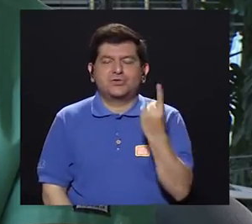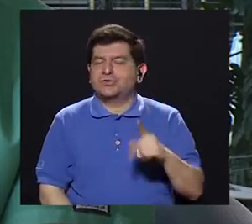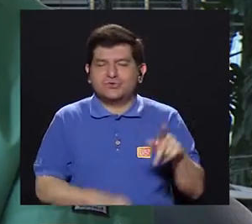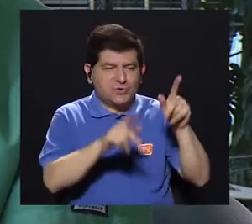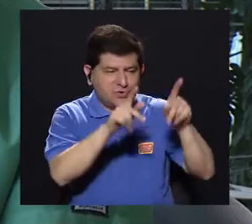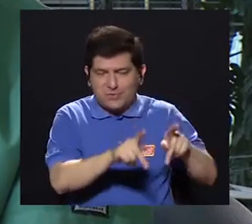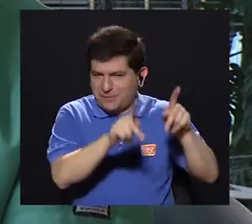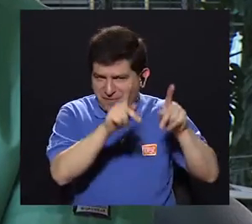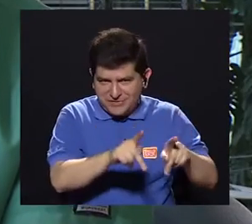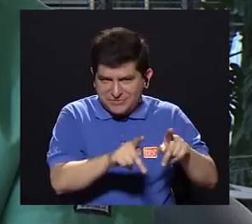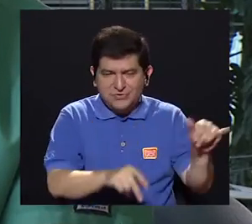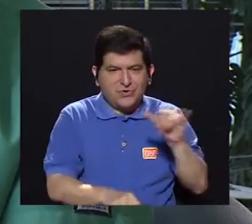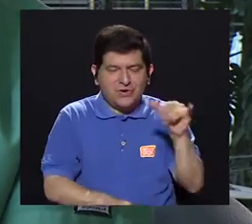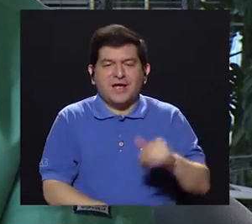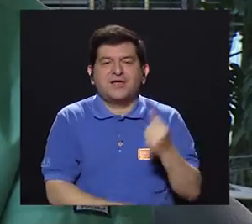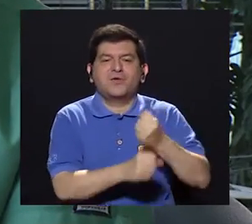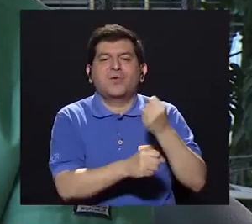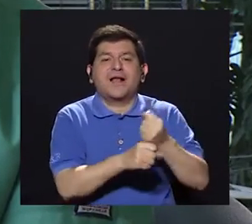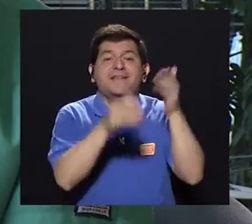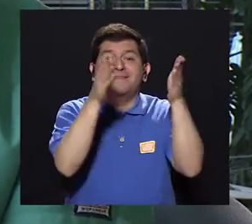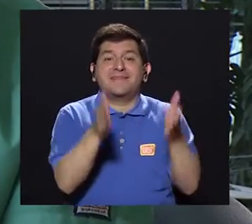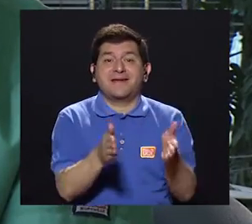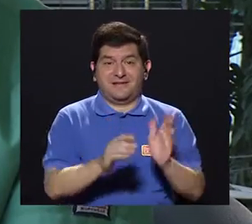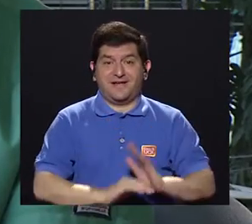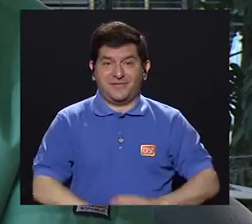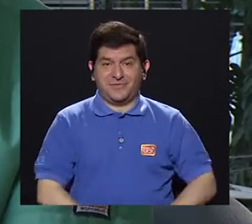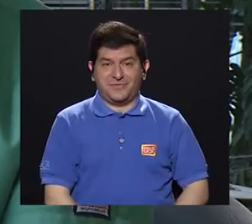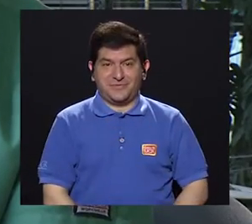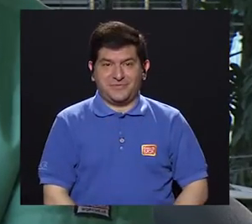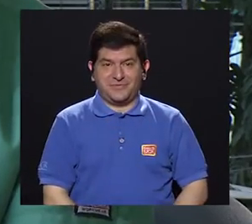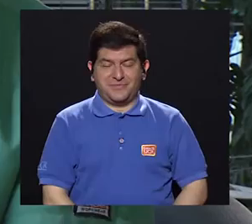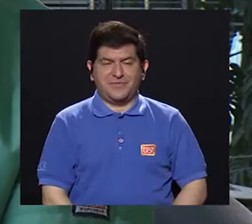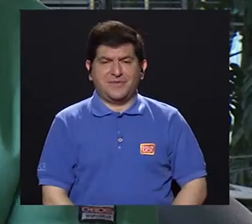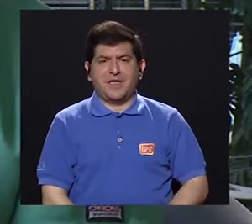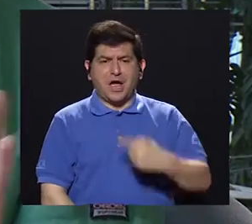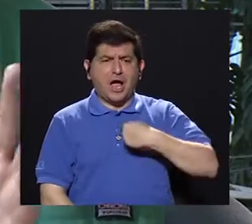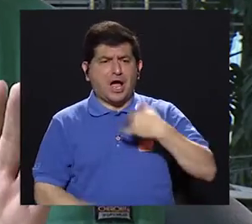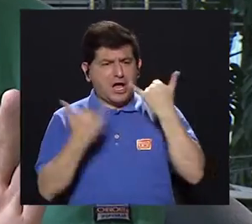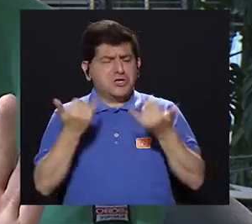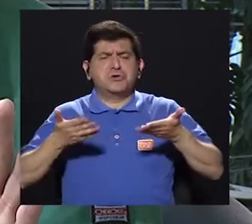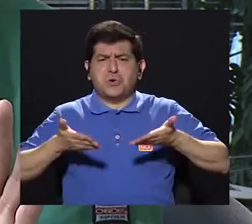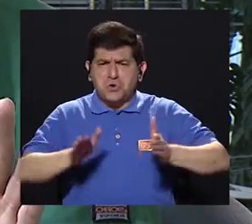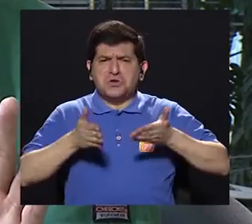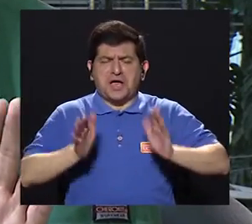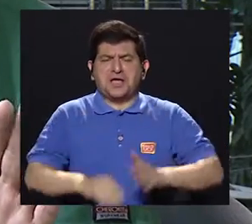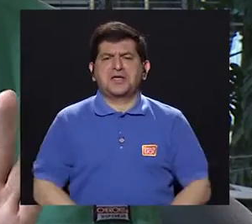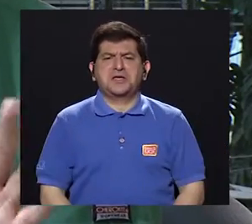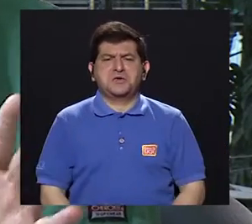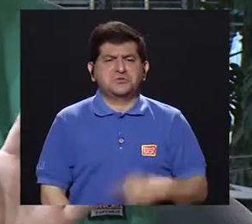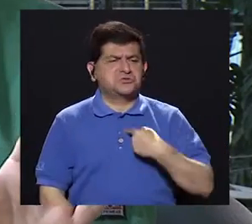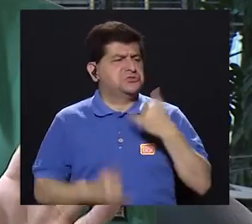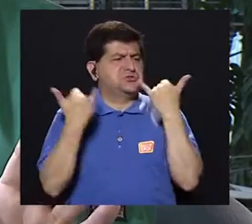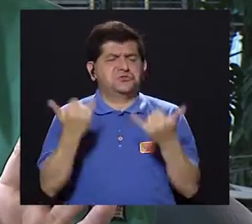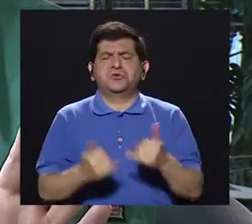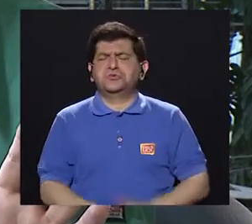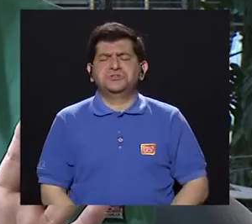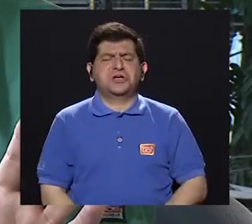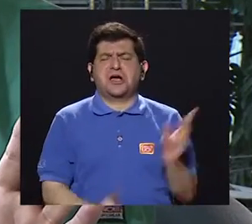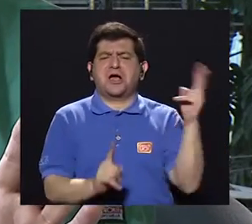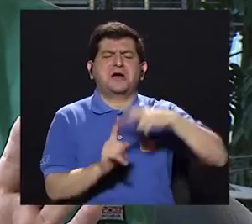cuestión solo de los pacientes, sino también de los trabajadores, ¿verdad? Yo ya tengo hijos, ya me puedo